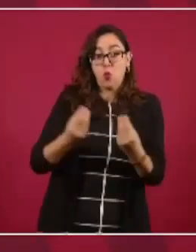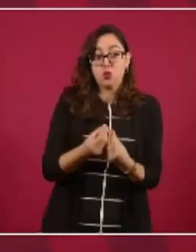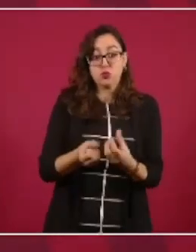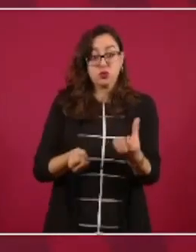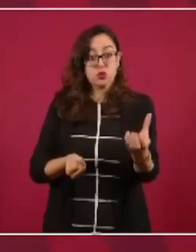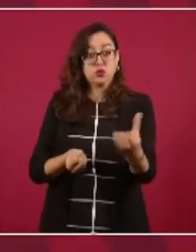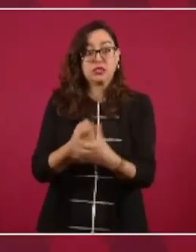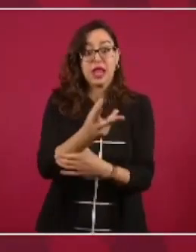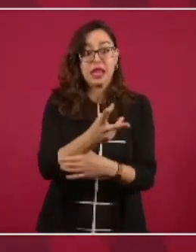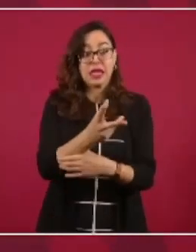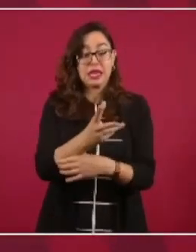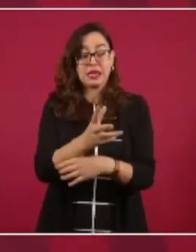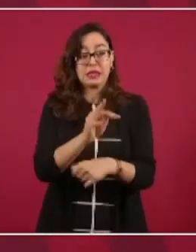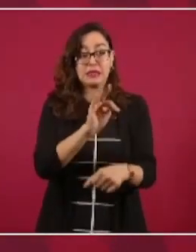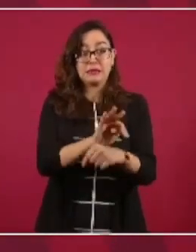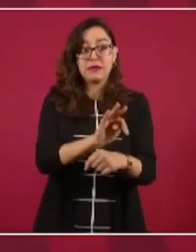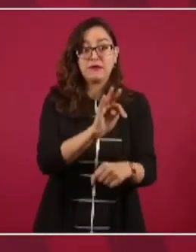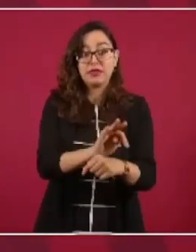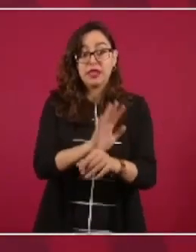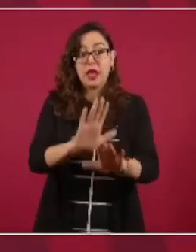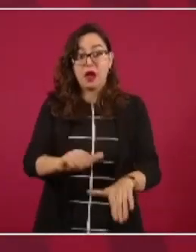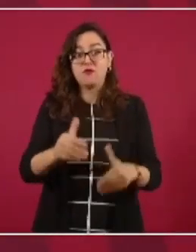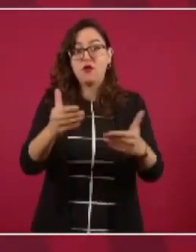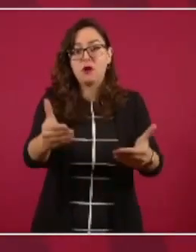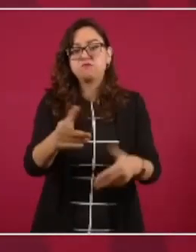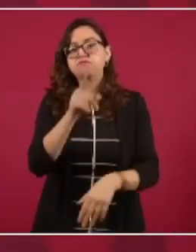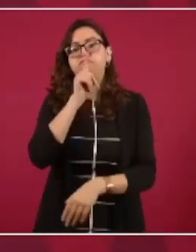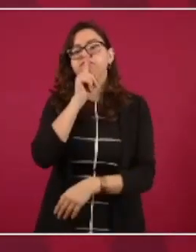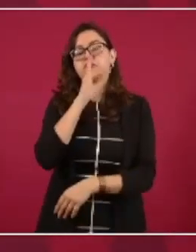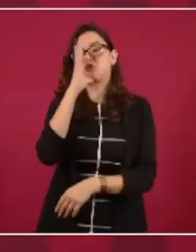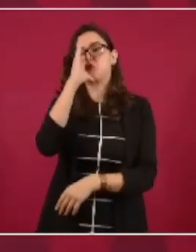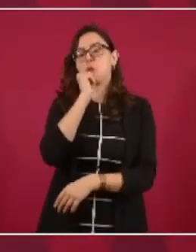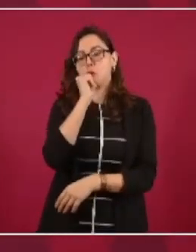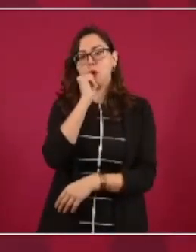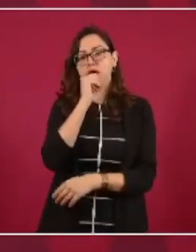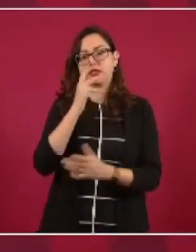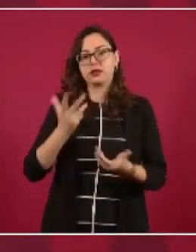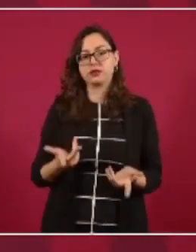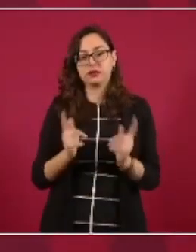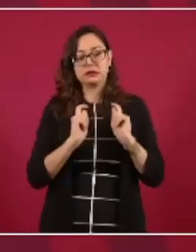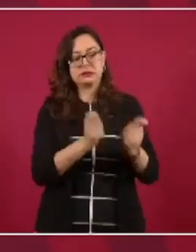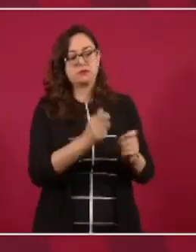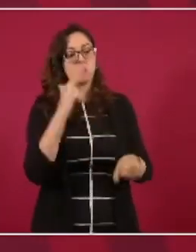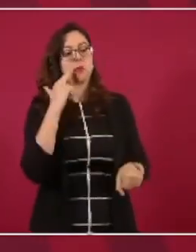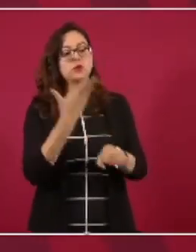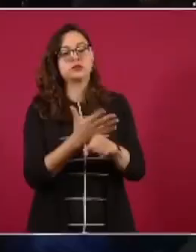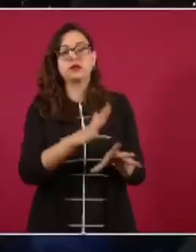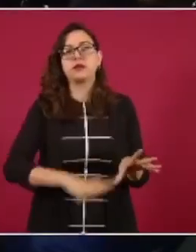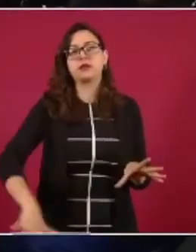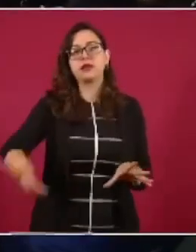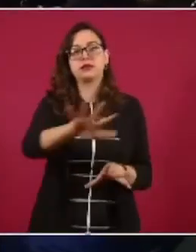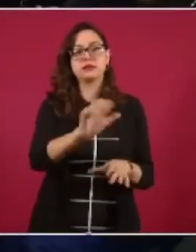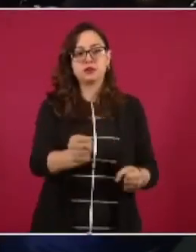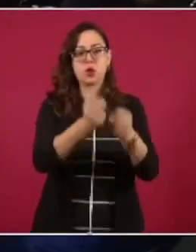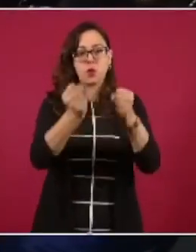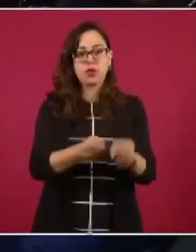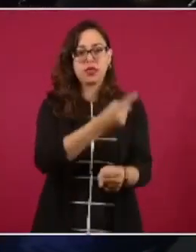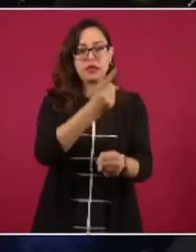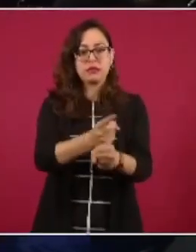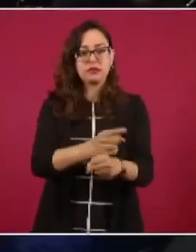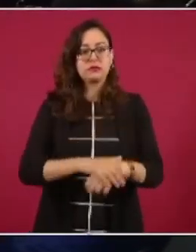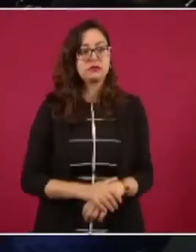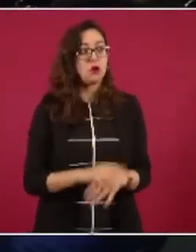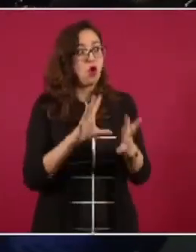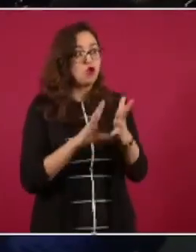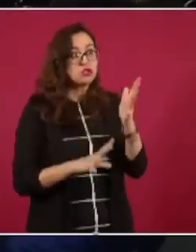de defensa para lo militar, sino encargada de la seguridad pública. ¿No es necesaria